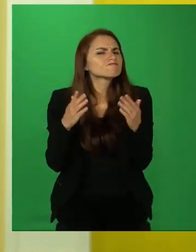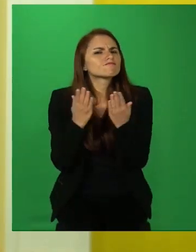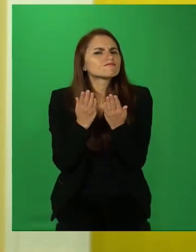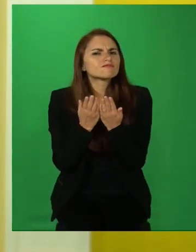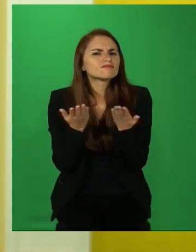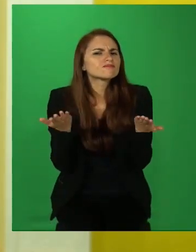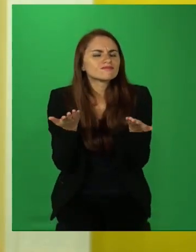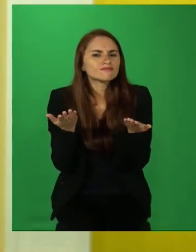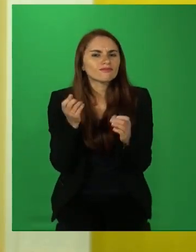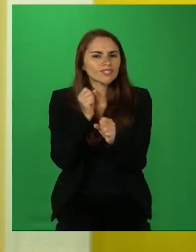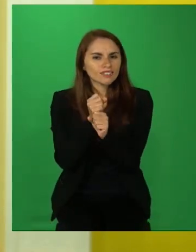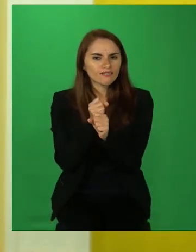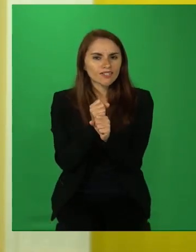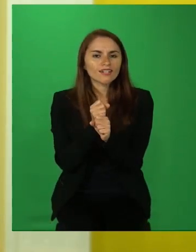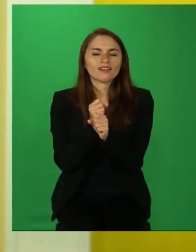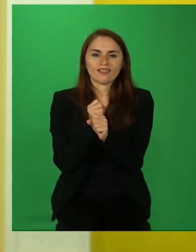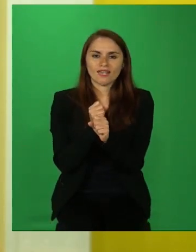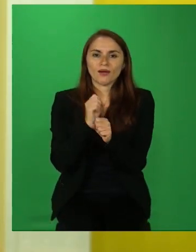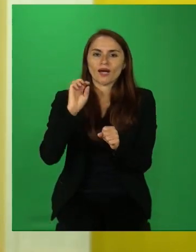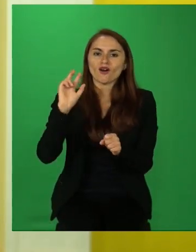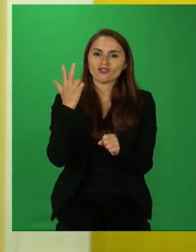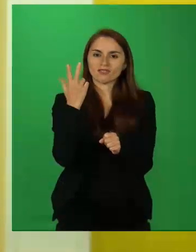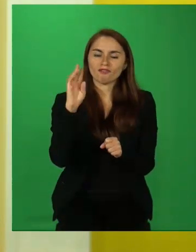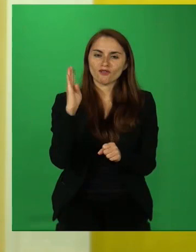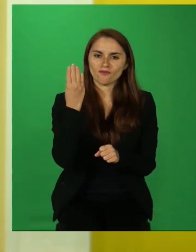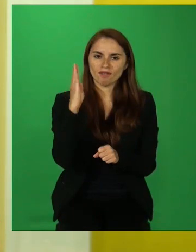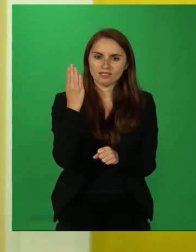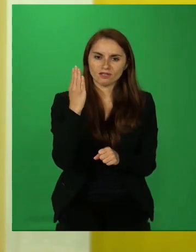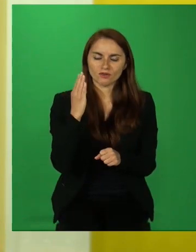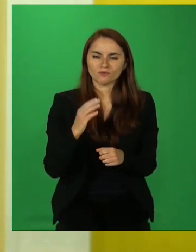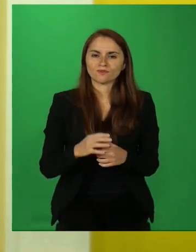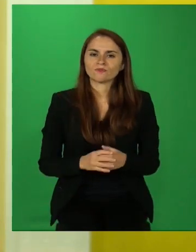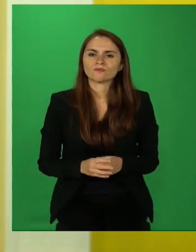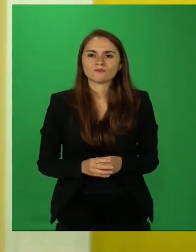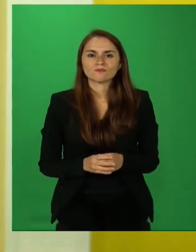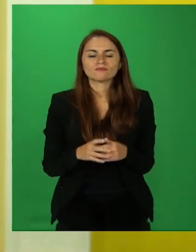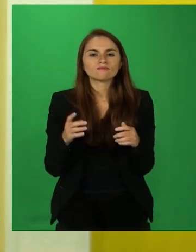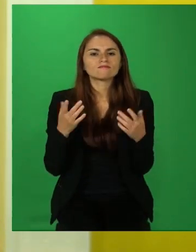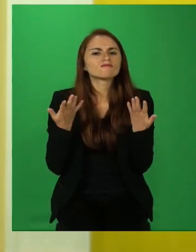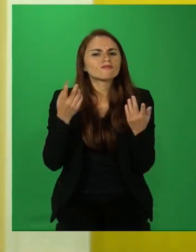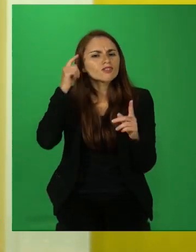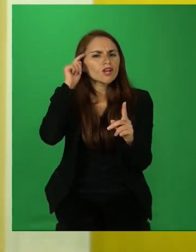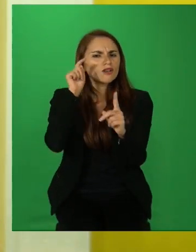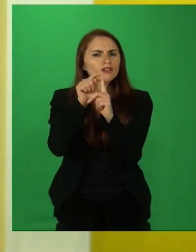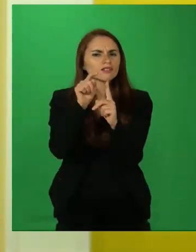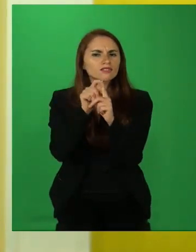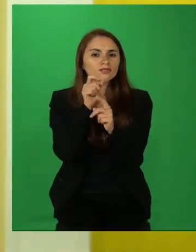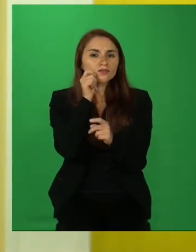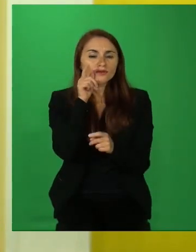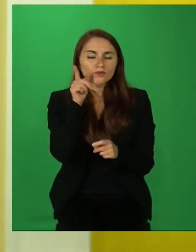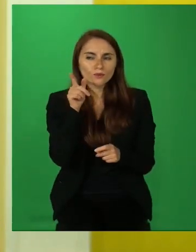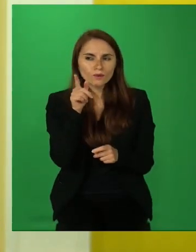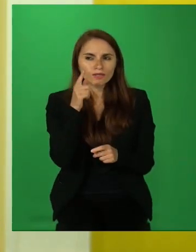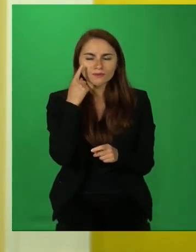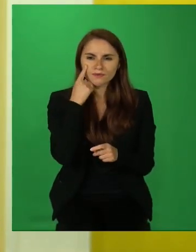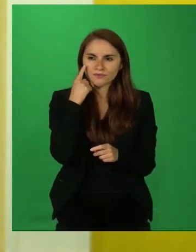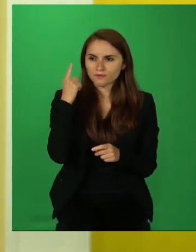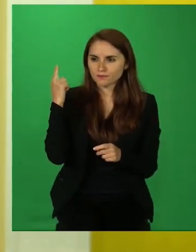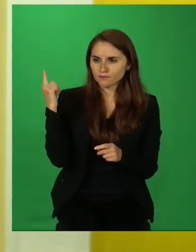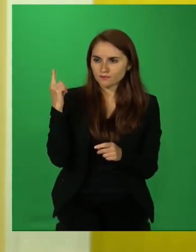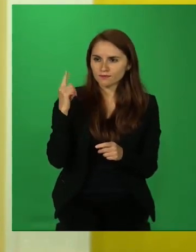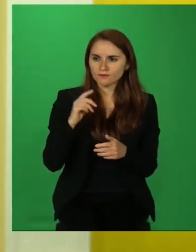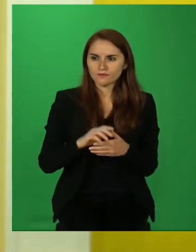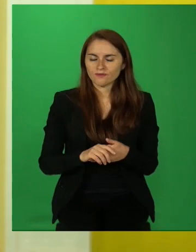vamos a trabajar con un nivel que es octavo año básico y que es lo que vamos a aprender en la clase de hoy un objetivo